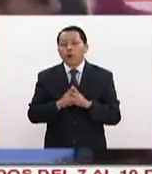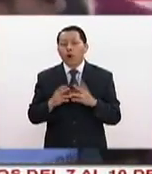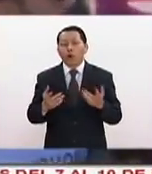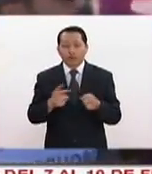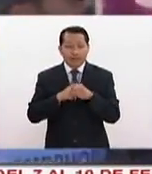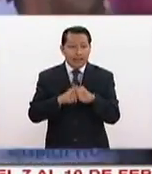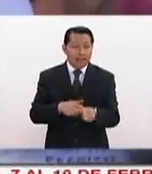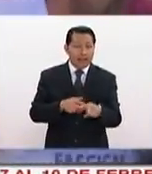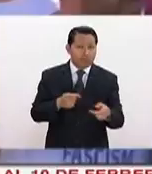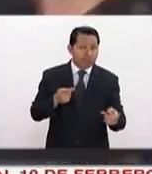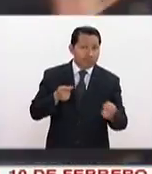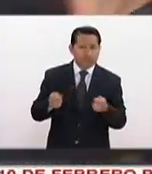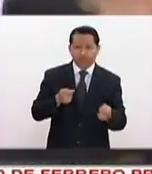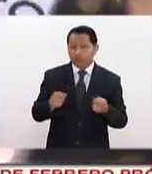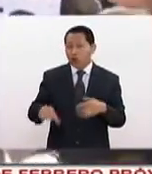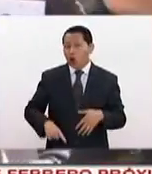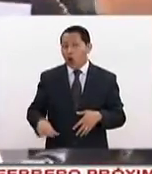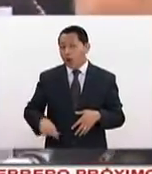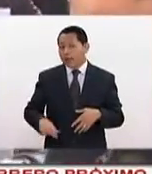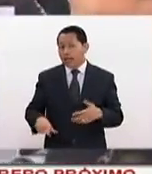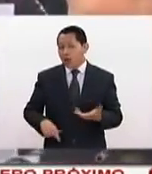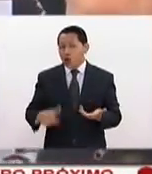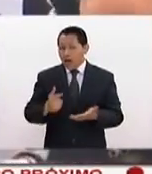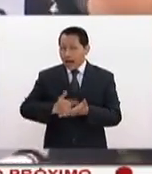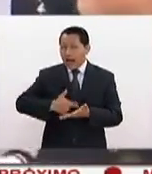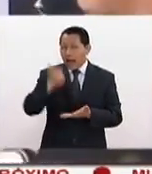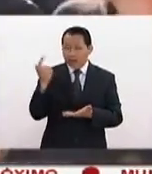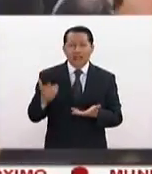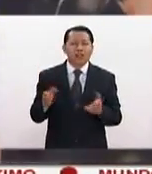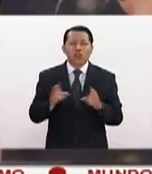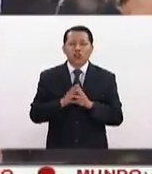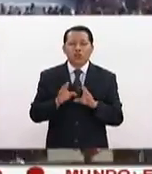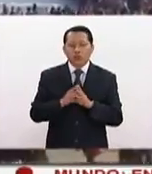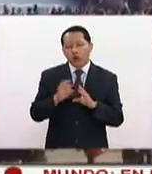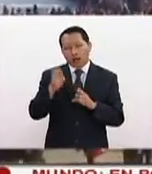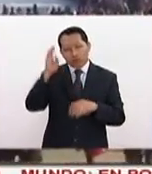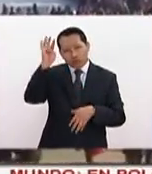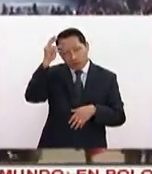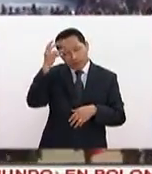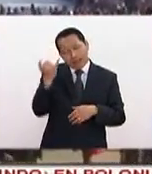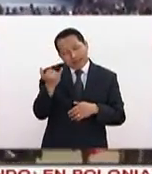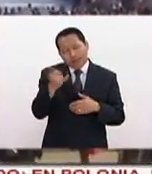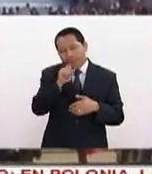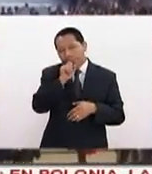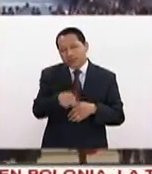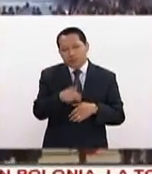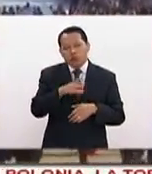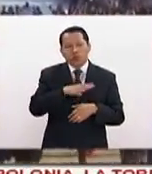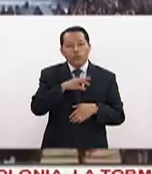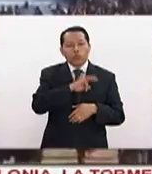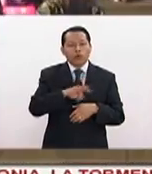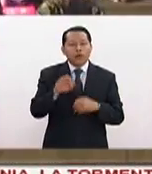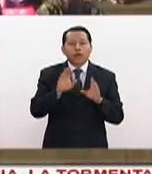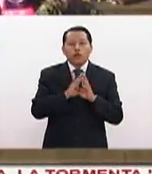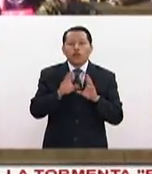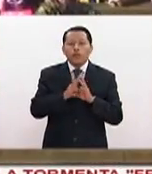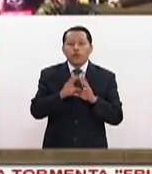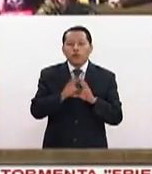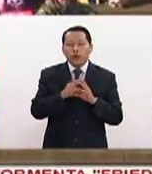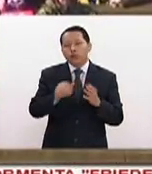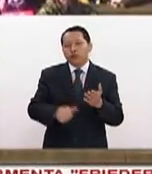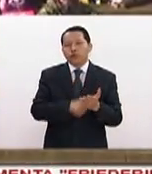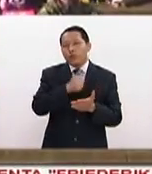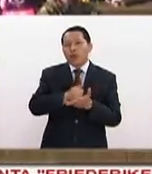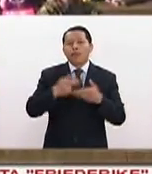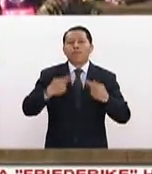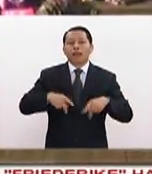seguir ejerciendo el gobierno de forma adecuada, en este caso por Donald Trump? Por supuesto, ¿qué afectaciones puede tener la